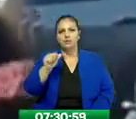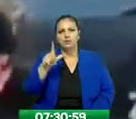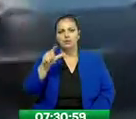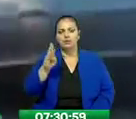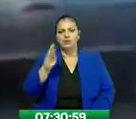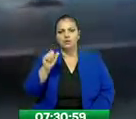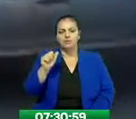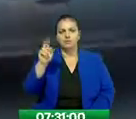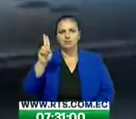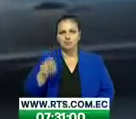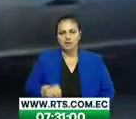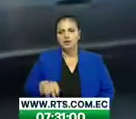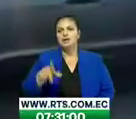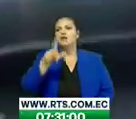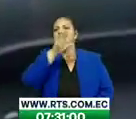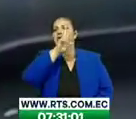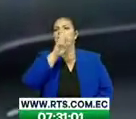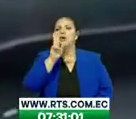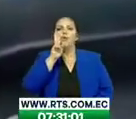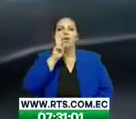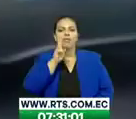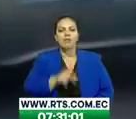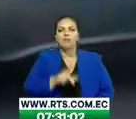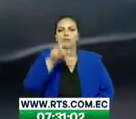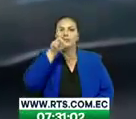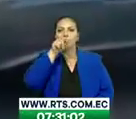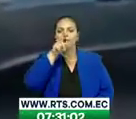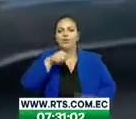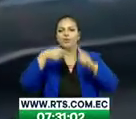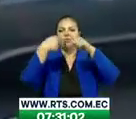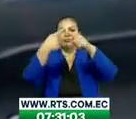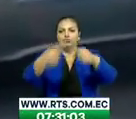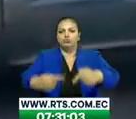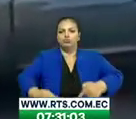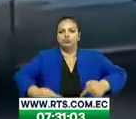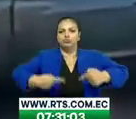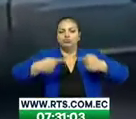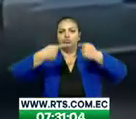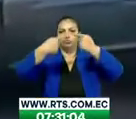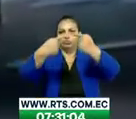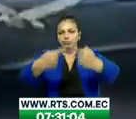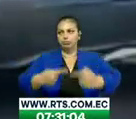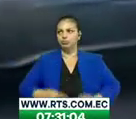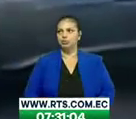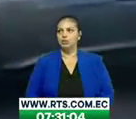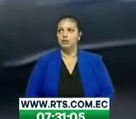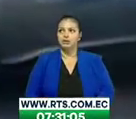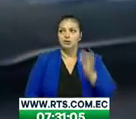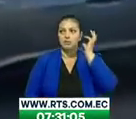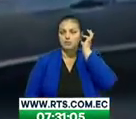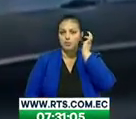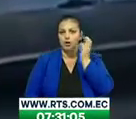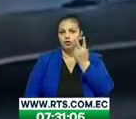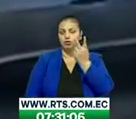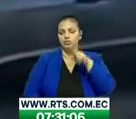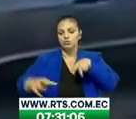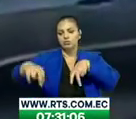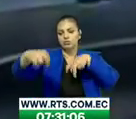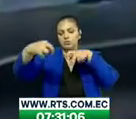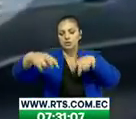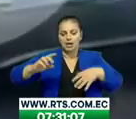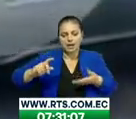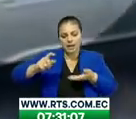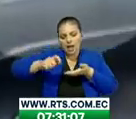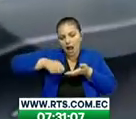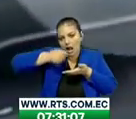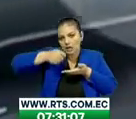esquina del local. Uno se baja desarmado, pero con toda la alevosía a dos manos. Los tipos esperaron que